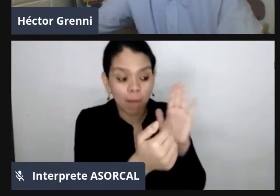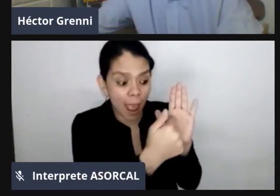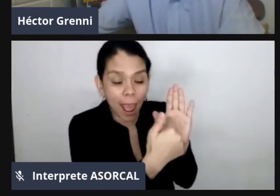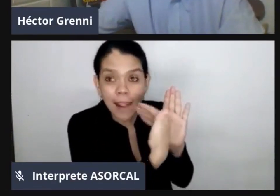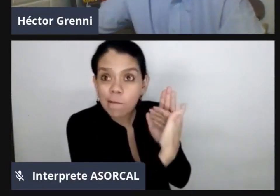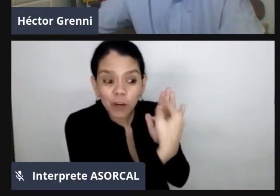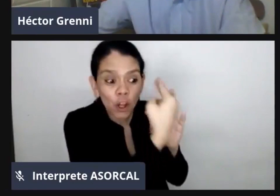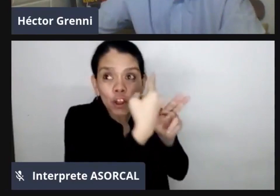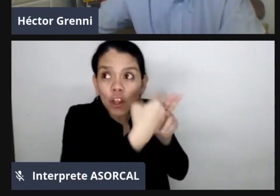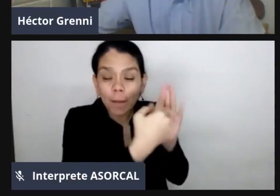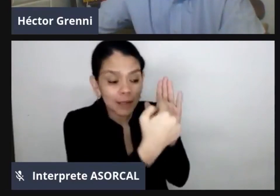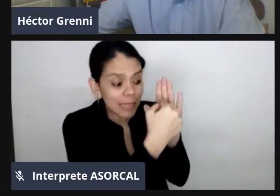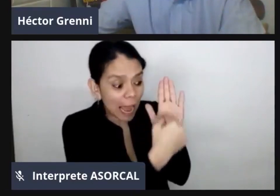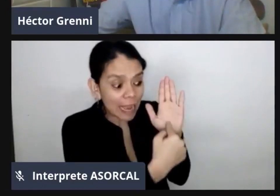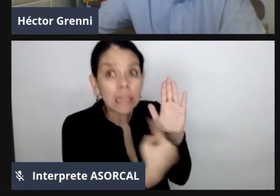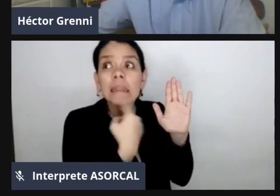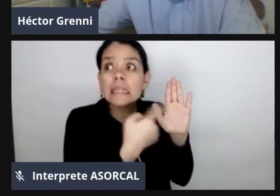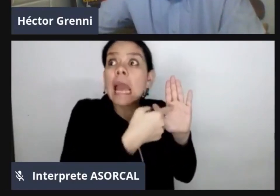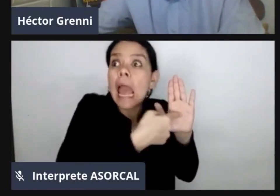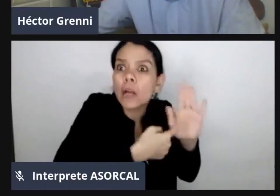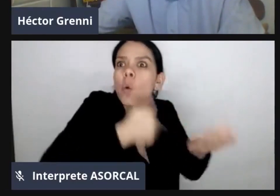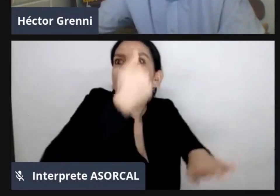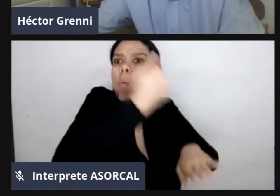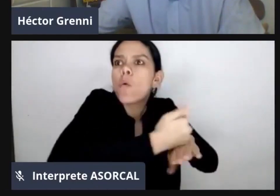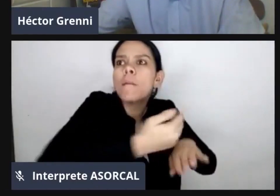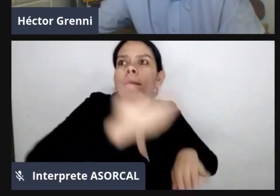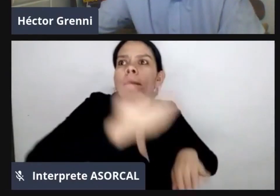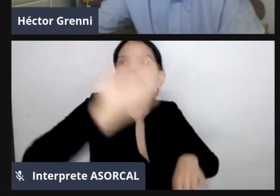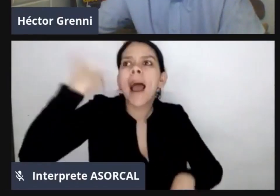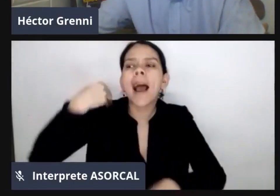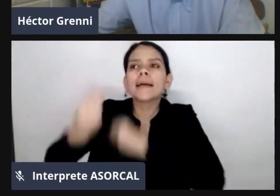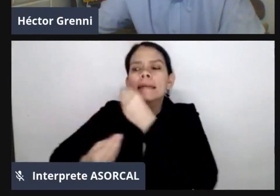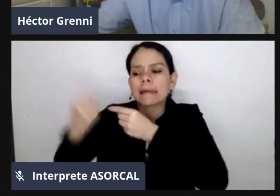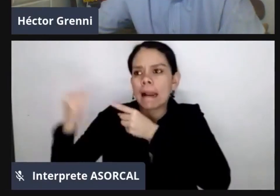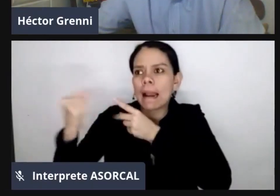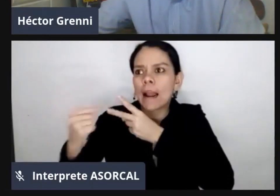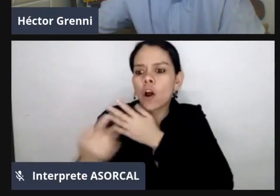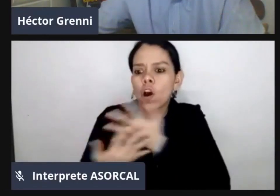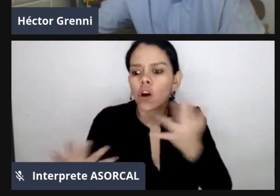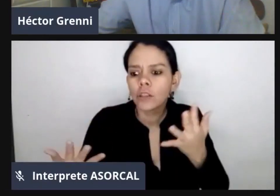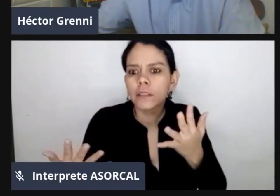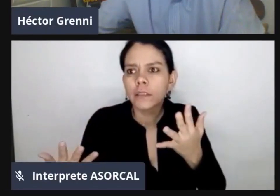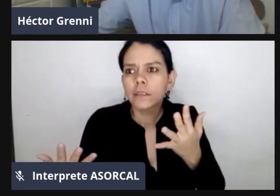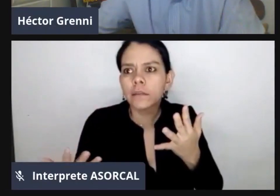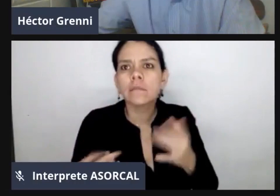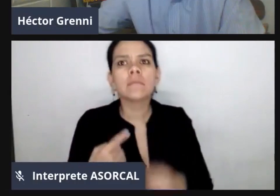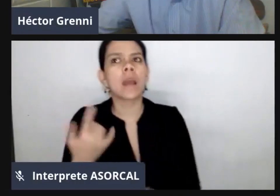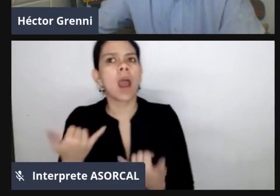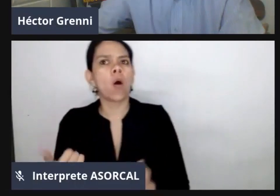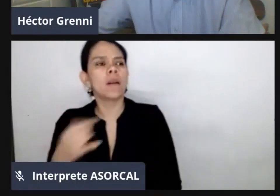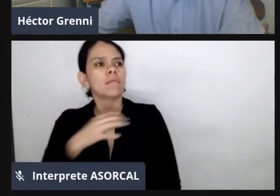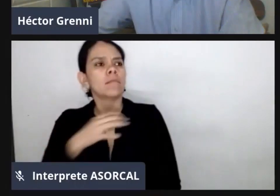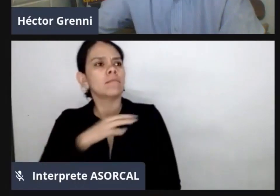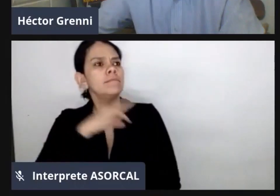el informe de la Comisión de la Verdad. Ahí, por otro lado, en algunos lados, yo creo,